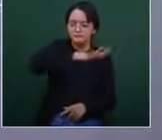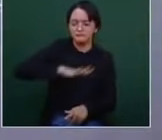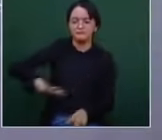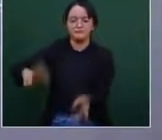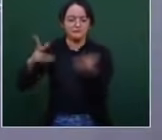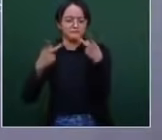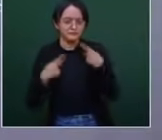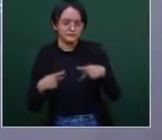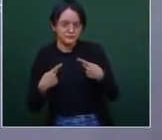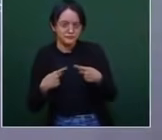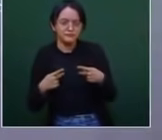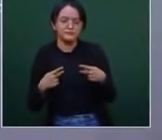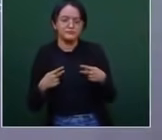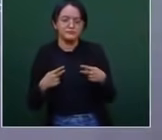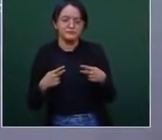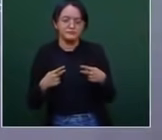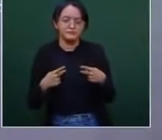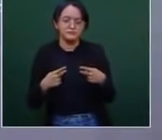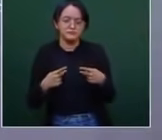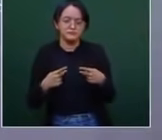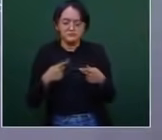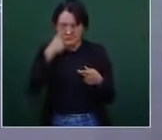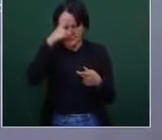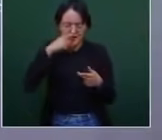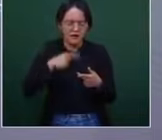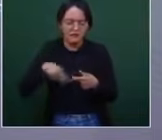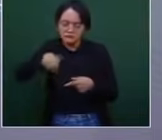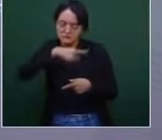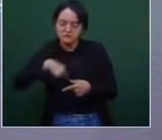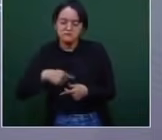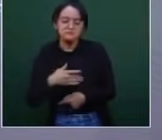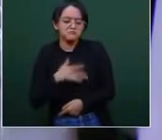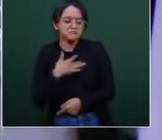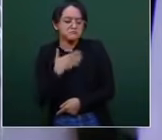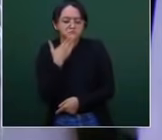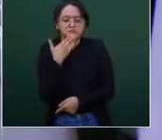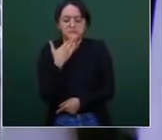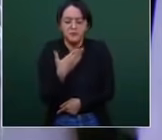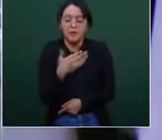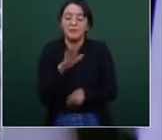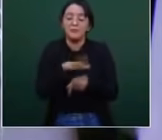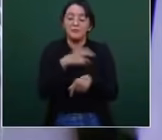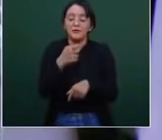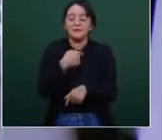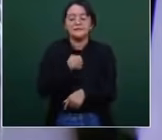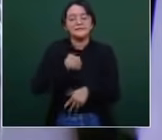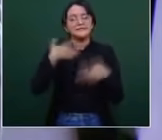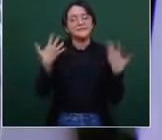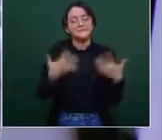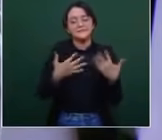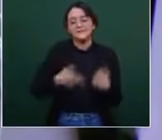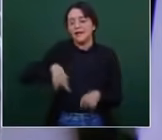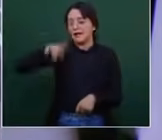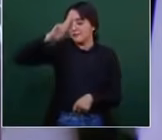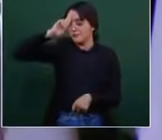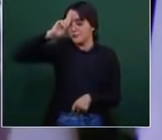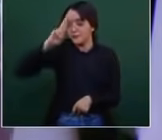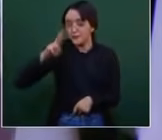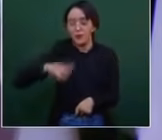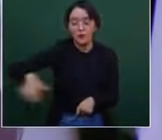del desarrollo y del bienestar, y expreso por ello mi reconocimiento a todos